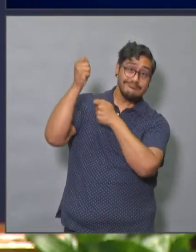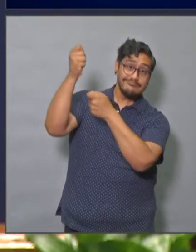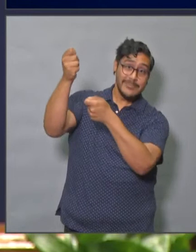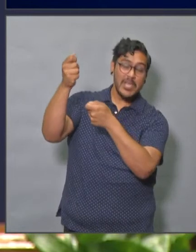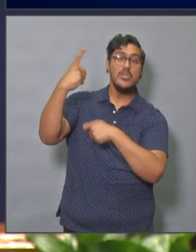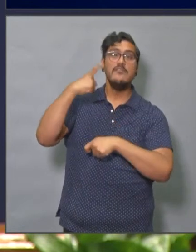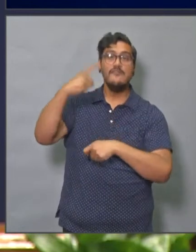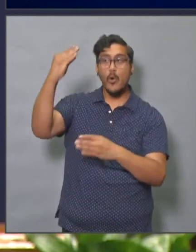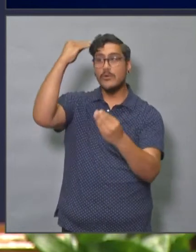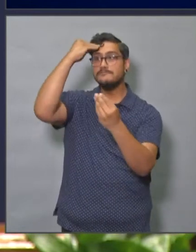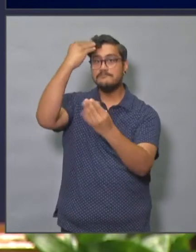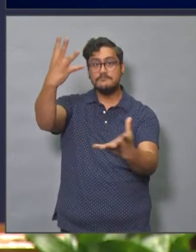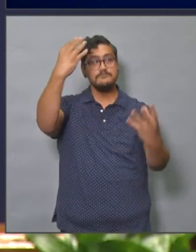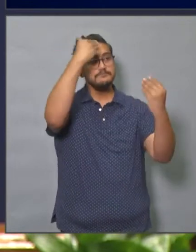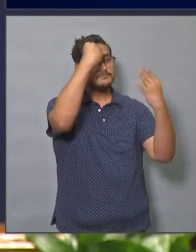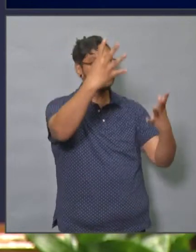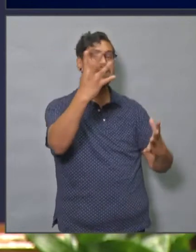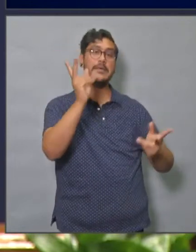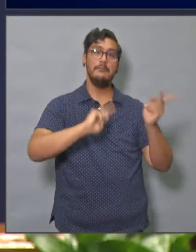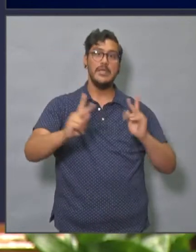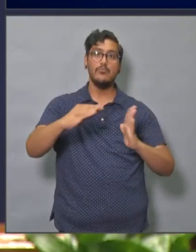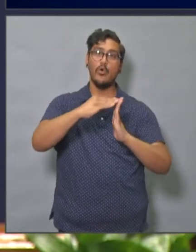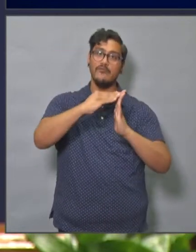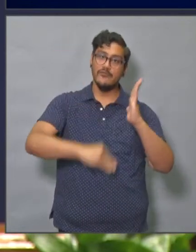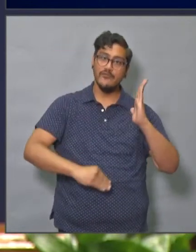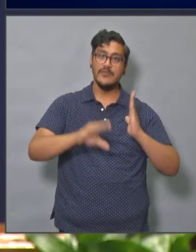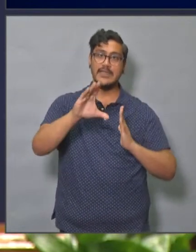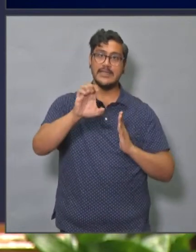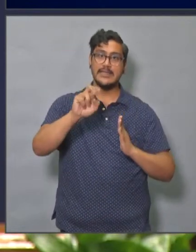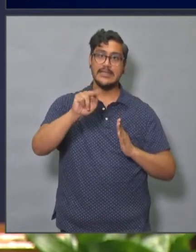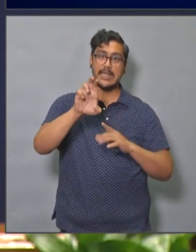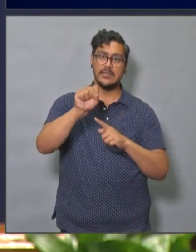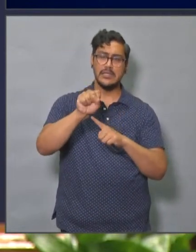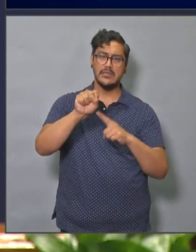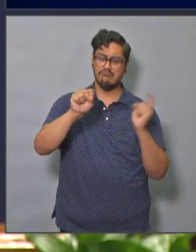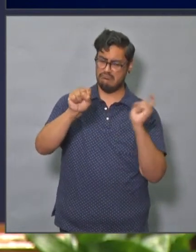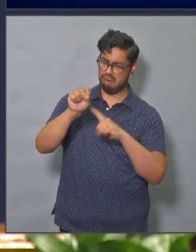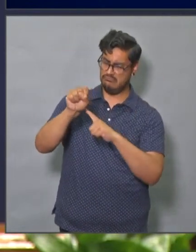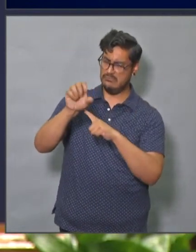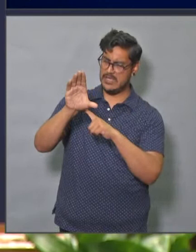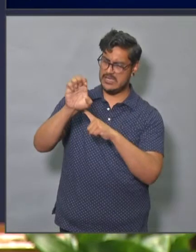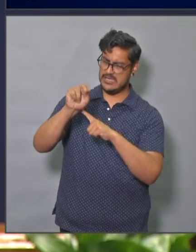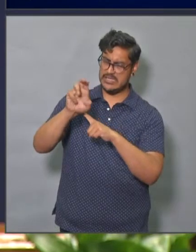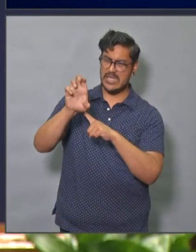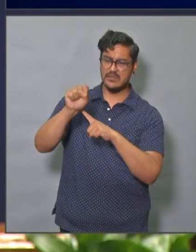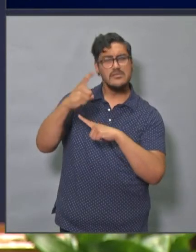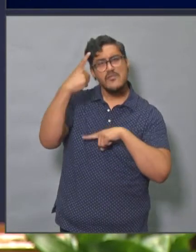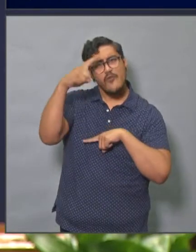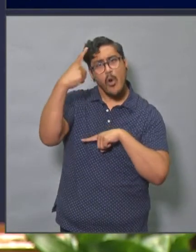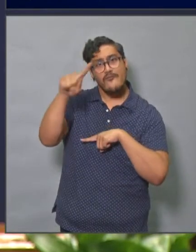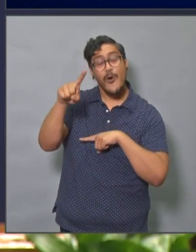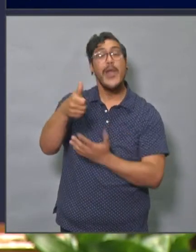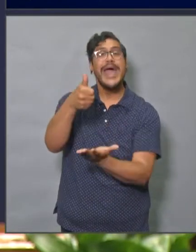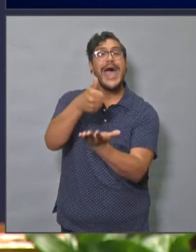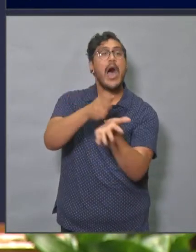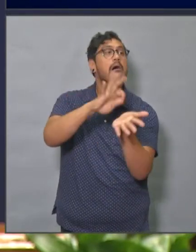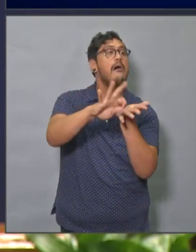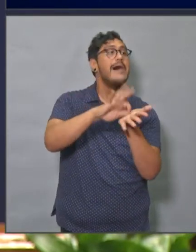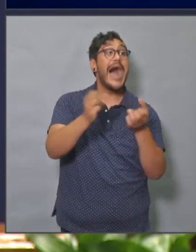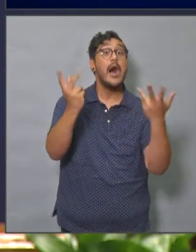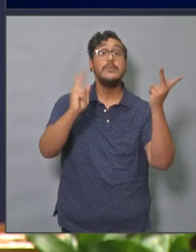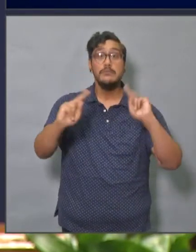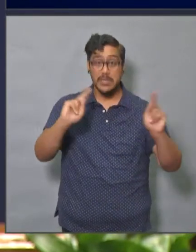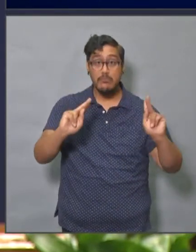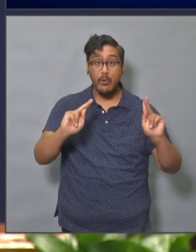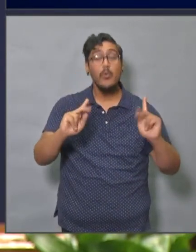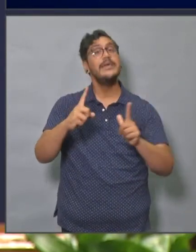los residentes. Esto nos va a ayudar a recibir fondos para servicios críticos en este momento. Todos cuentan.